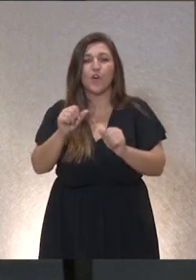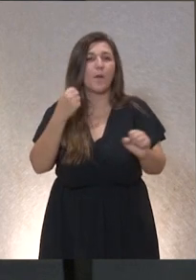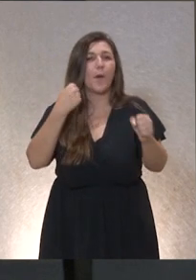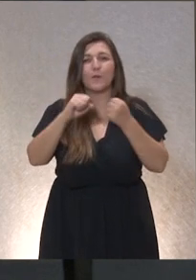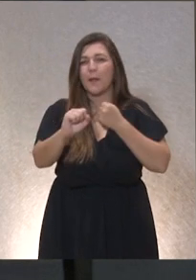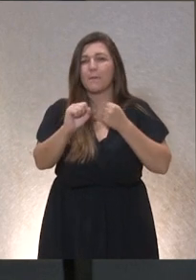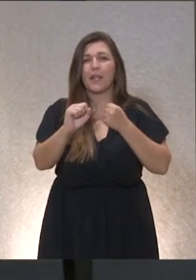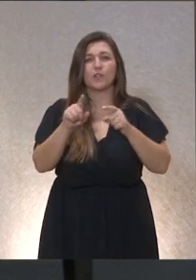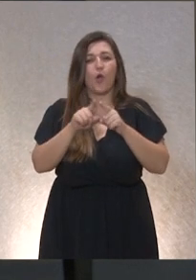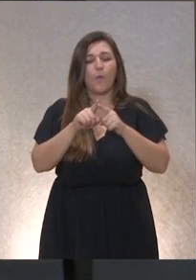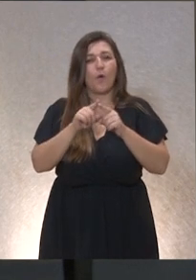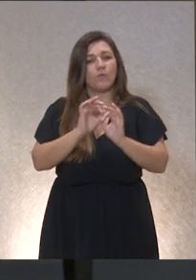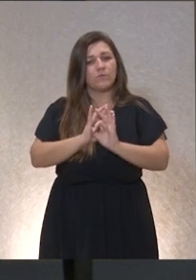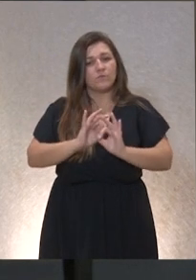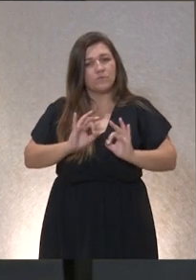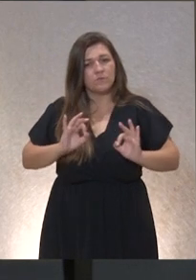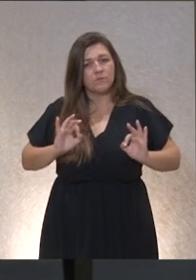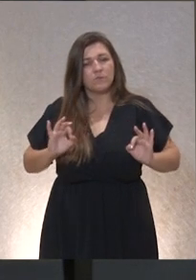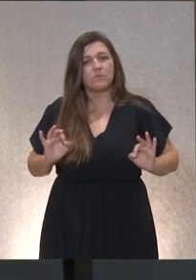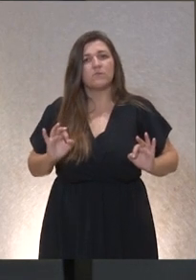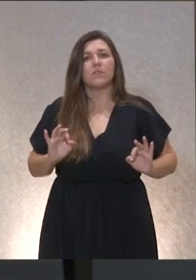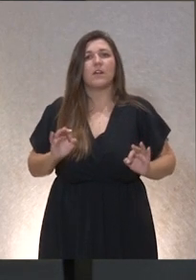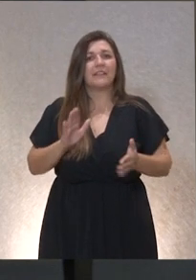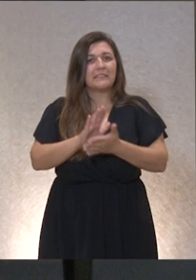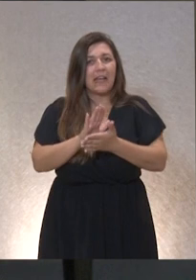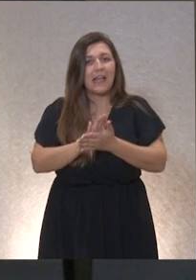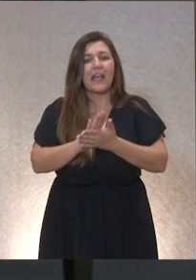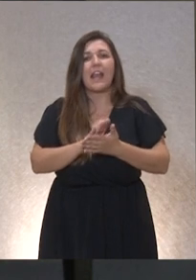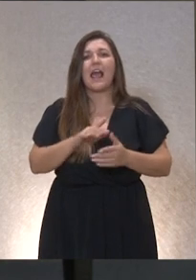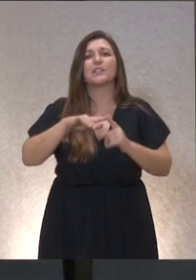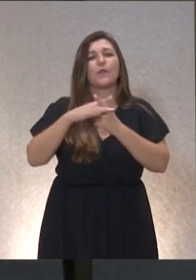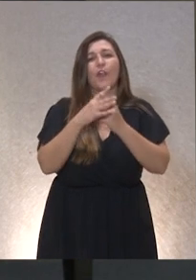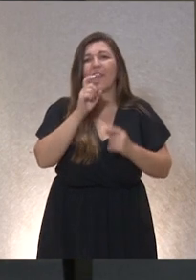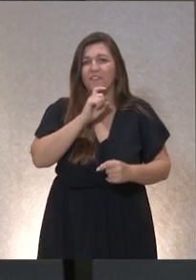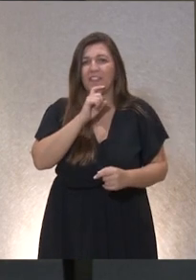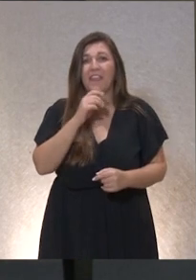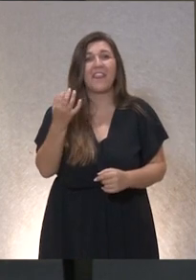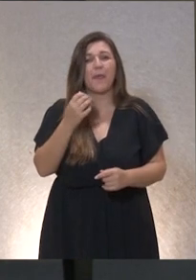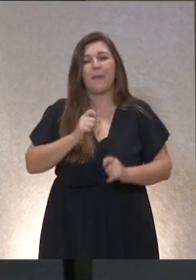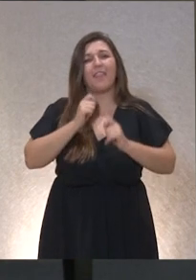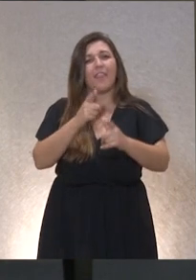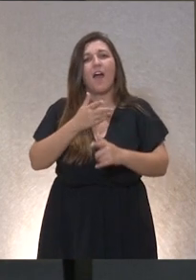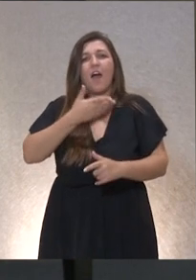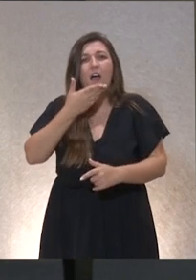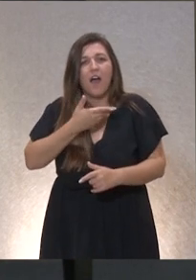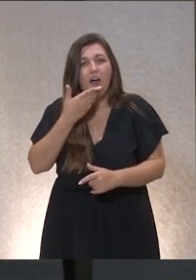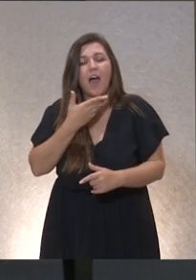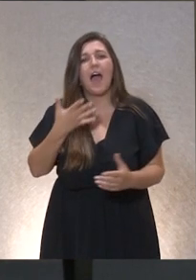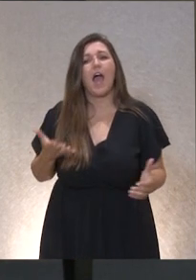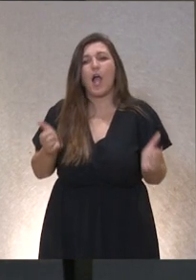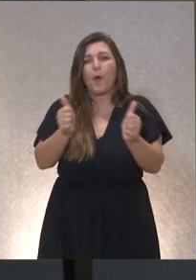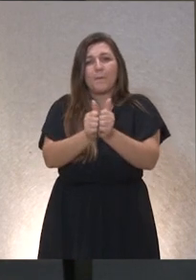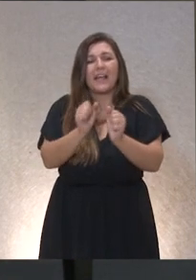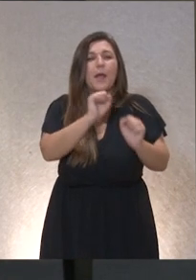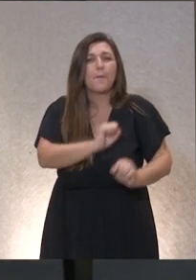más difíciles y que además de calidad tenemos que dar calidez tenemos que acompañar y proteger y estar con